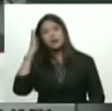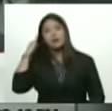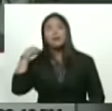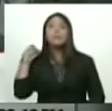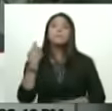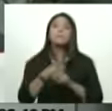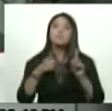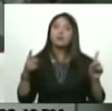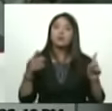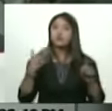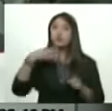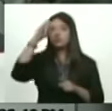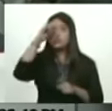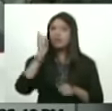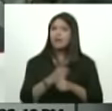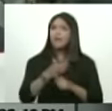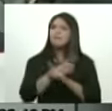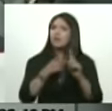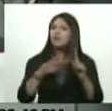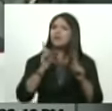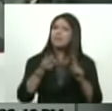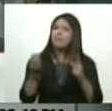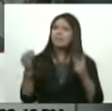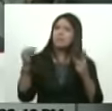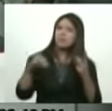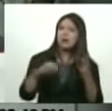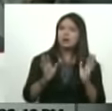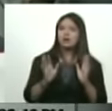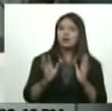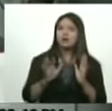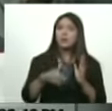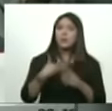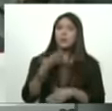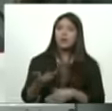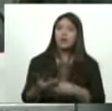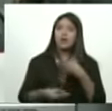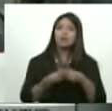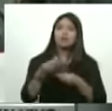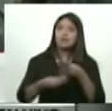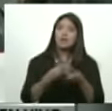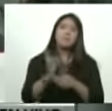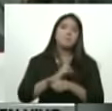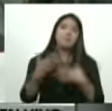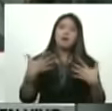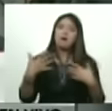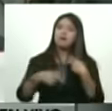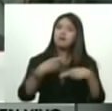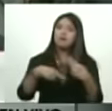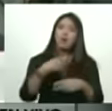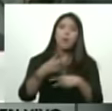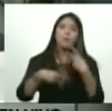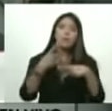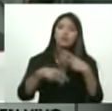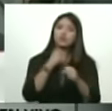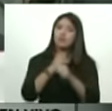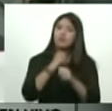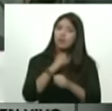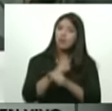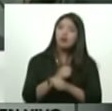cómo debería quedar, pero deberían darnos un poco más de holgura, ¿no? Para hacer más efectiva nuestro proceso productivo y